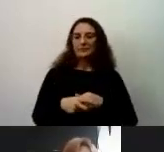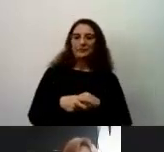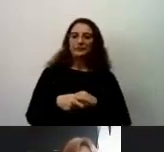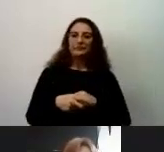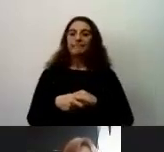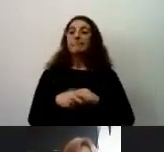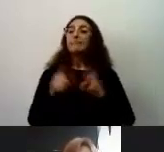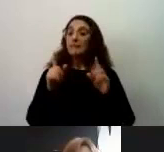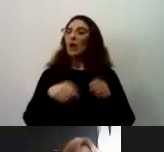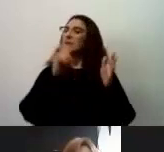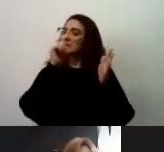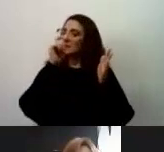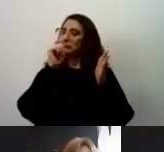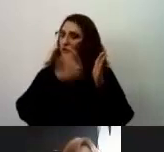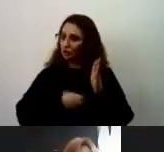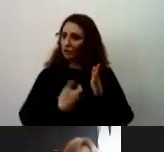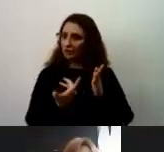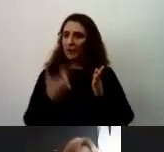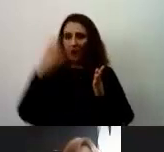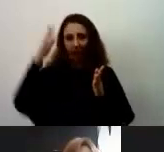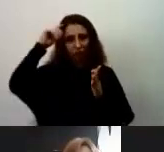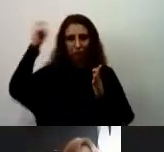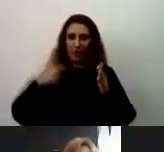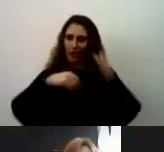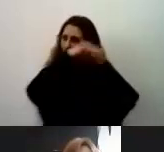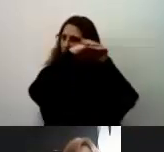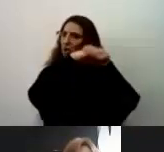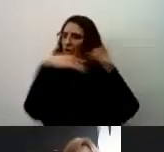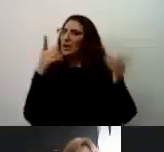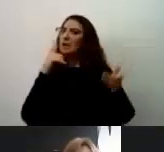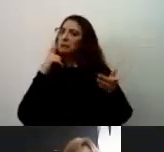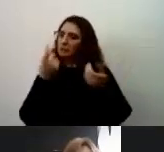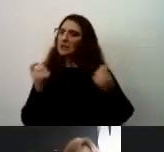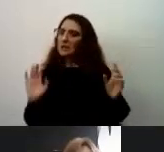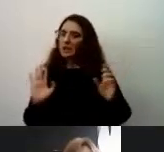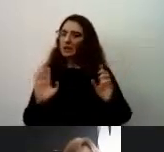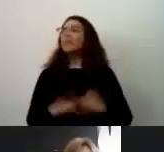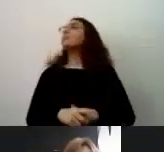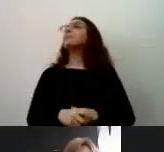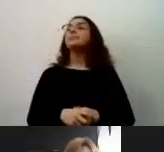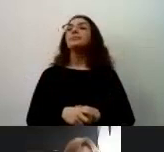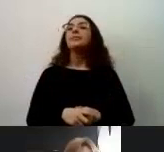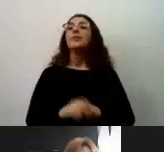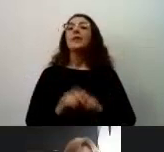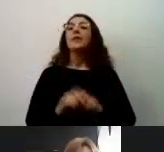la incumbencia del Superior, del Supremo. Asimismo, es del caso recordar